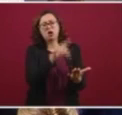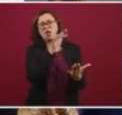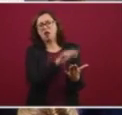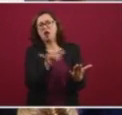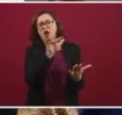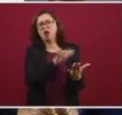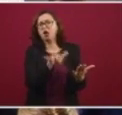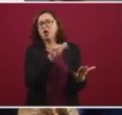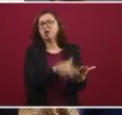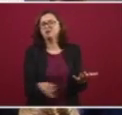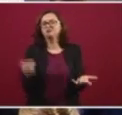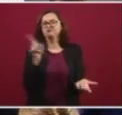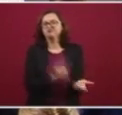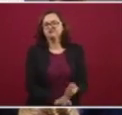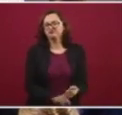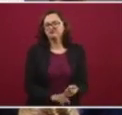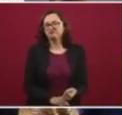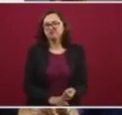no.